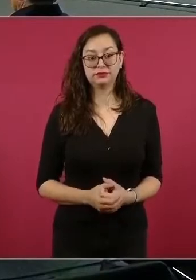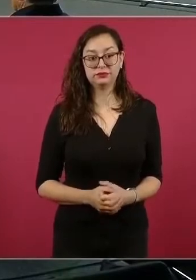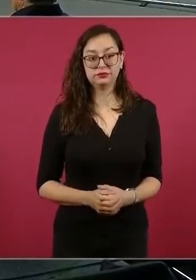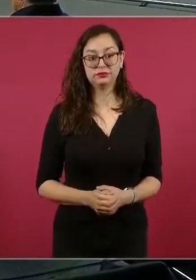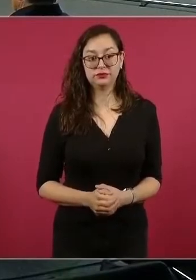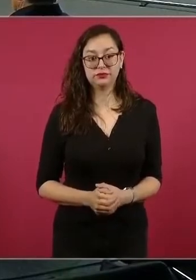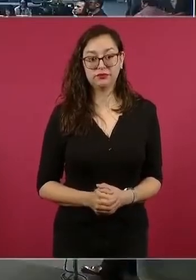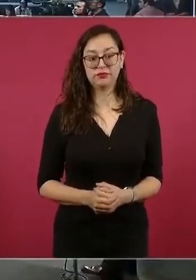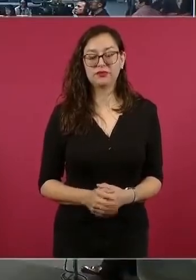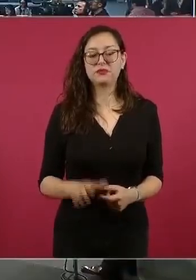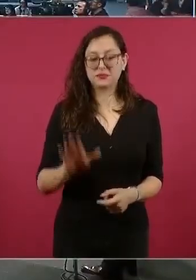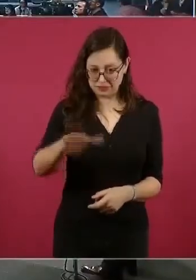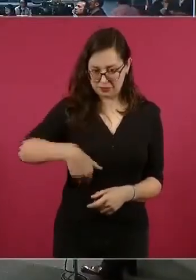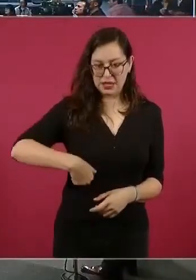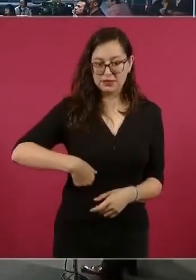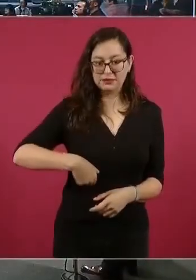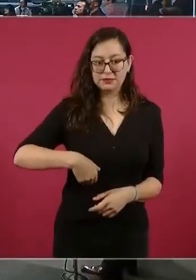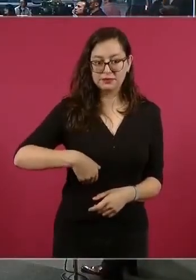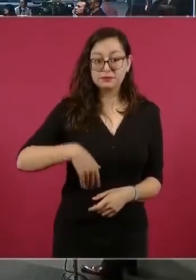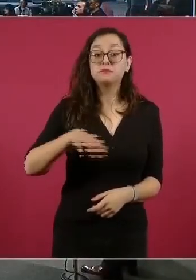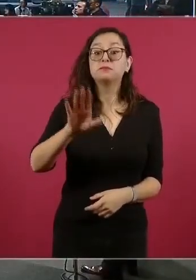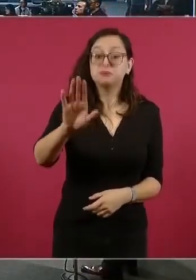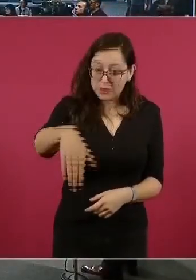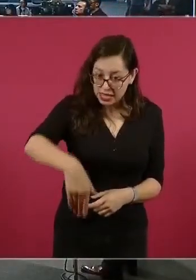A ver, ven, ven, ven.